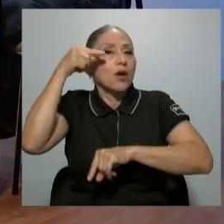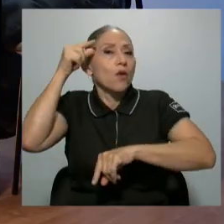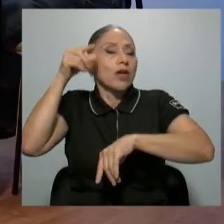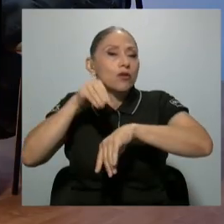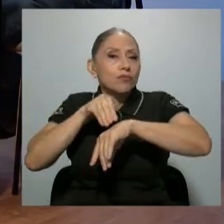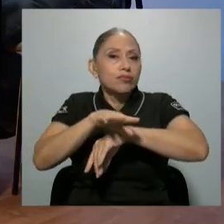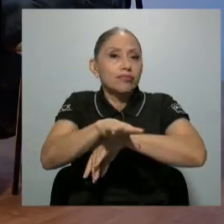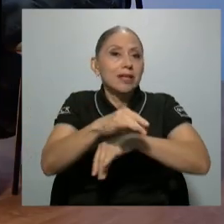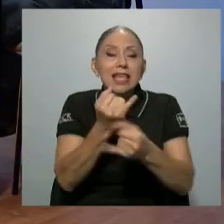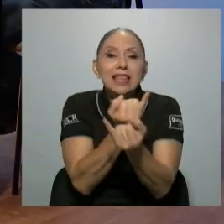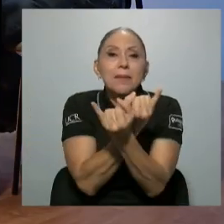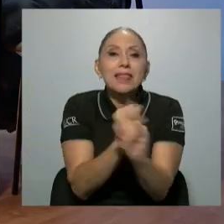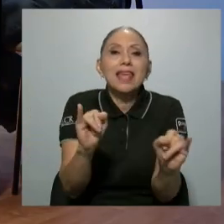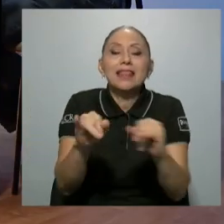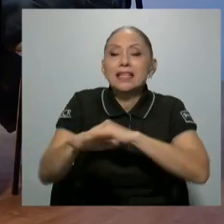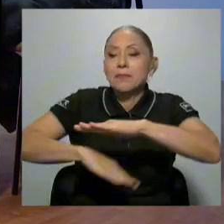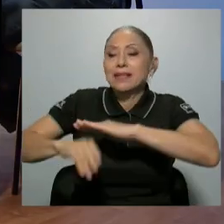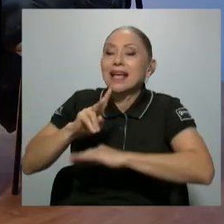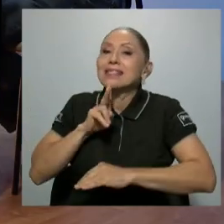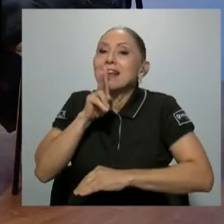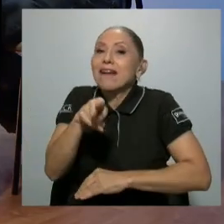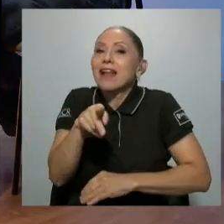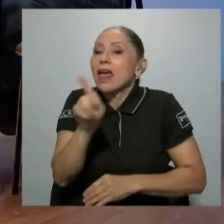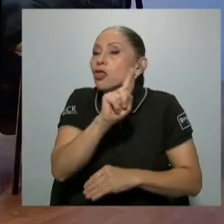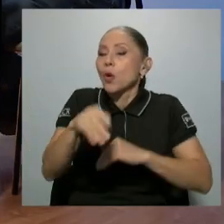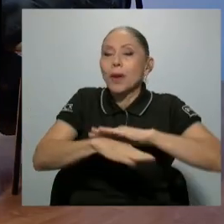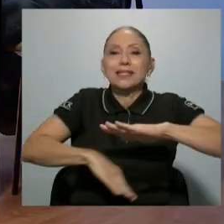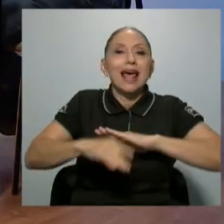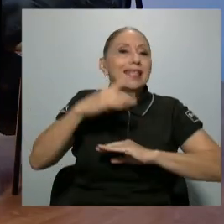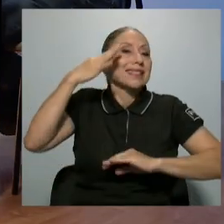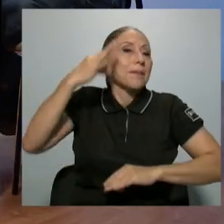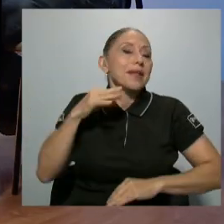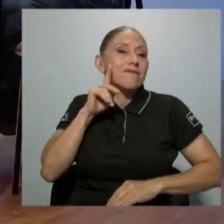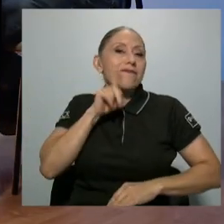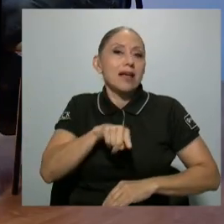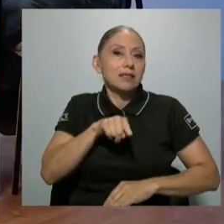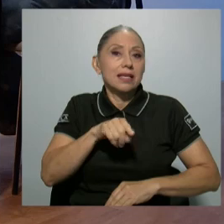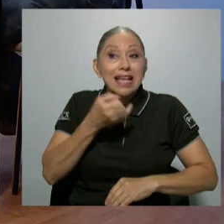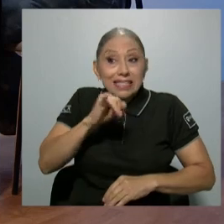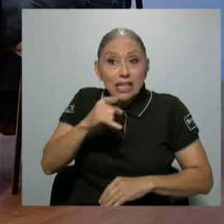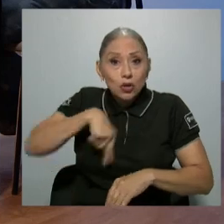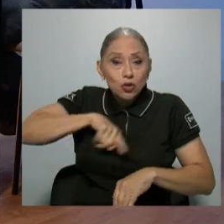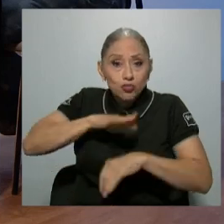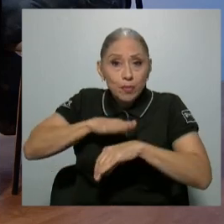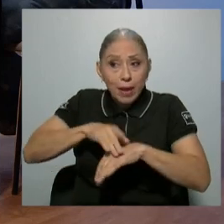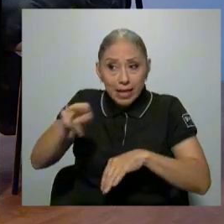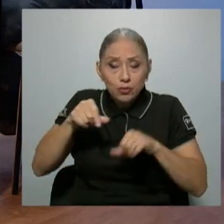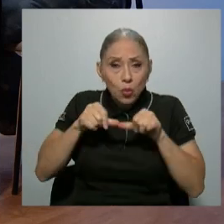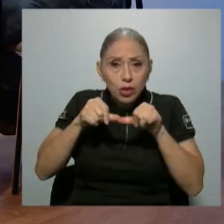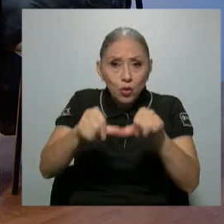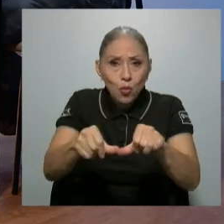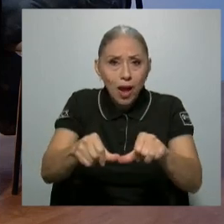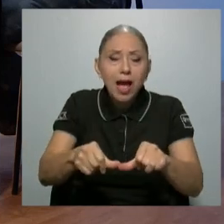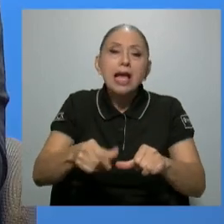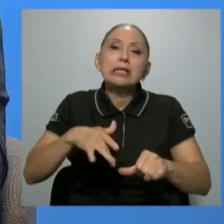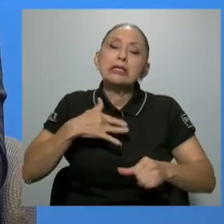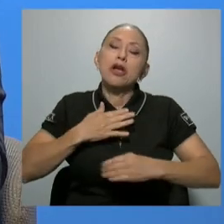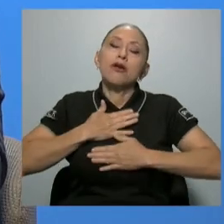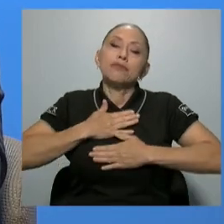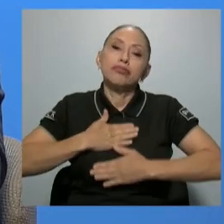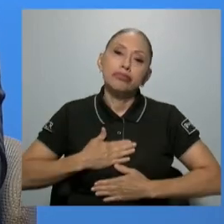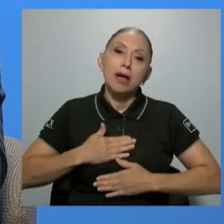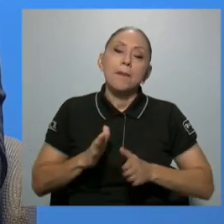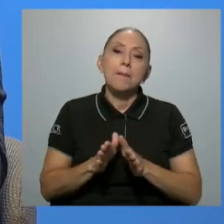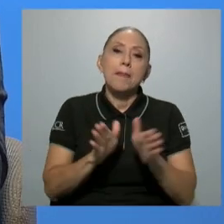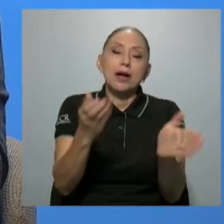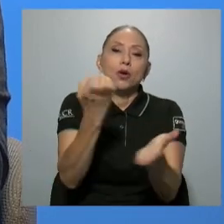basadas en la realidad y no en los prejuicios, continúen, eso nos genera una cierta tranquilidad de que la macroeconomía en general, el desempeño puede